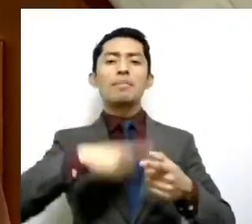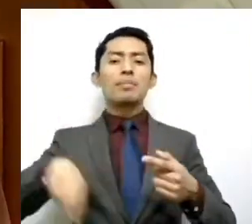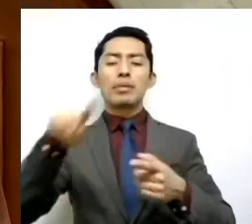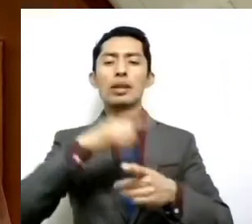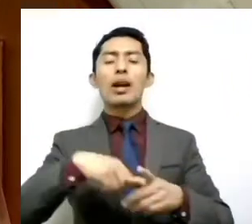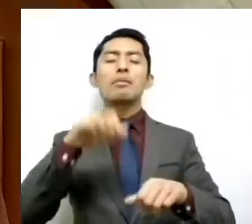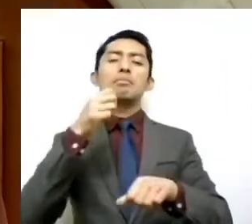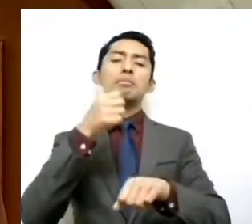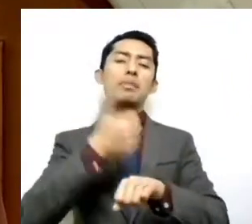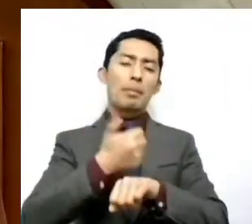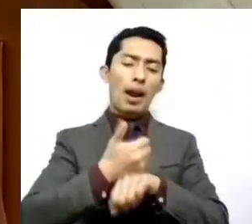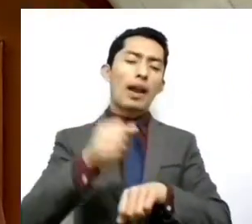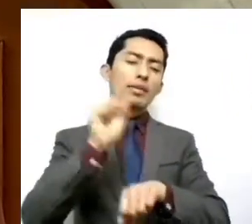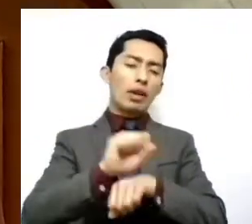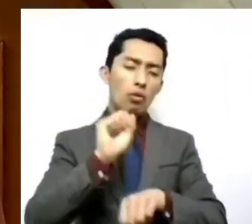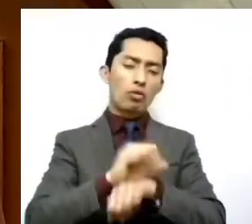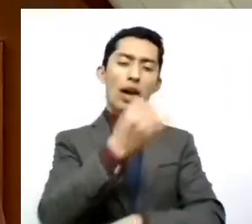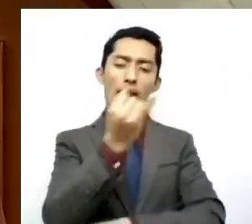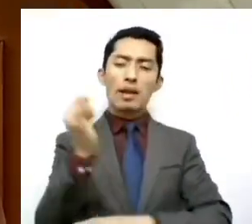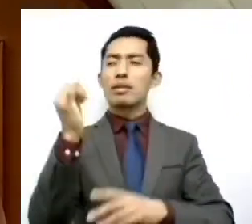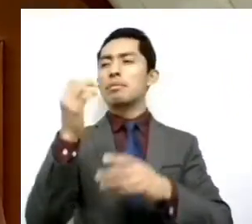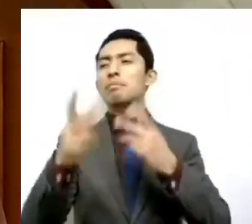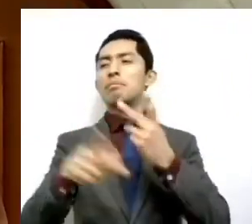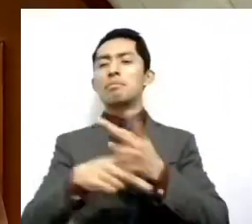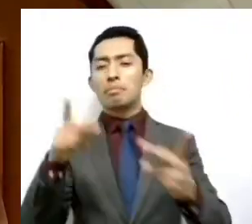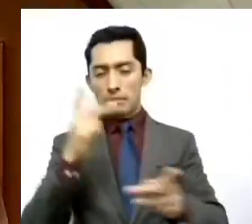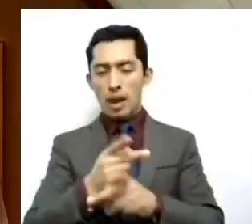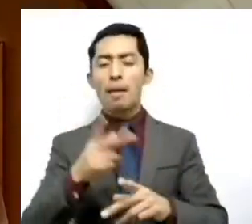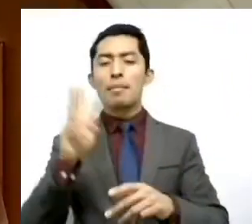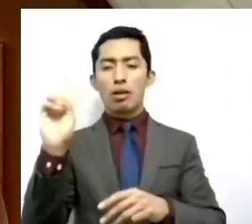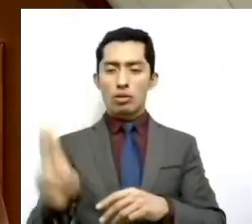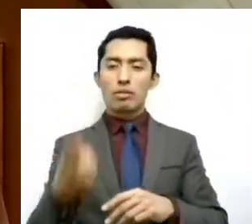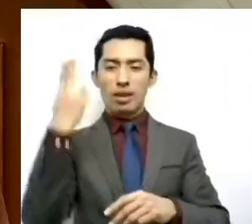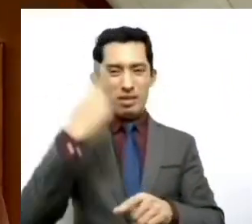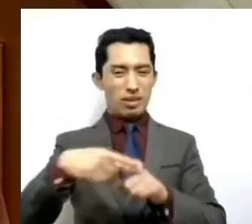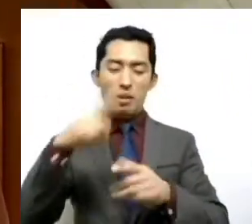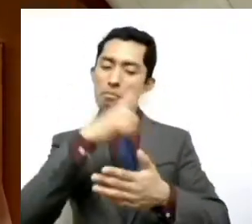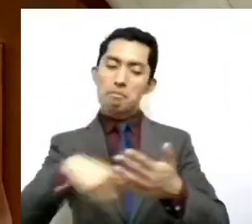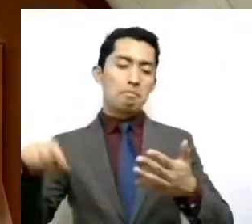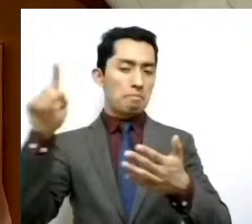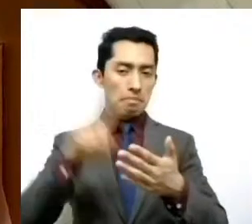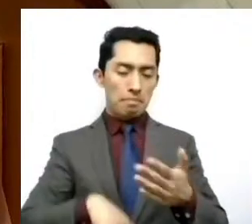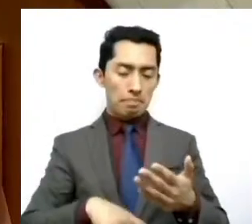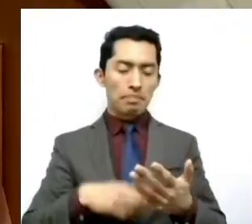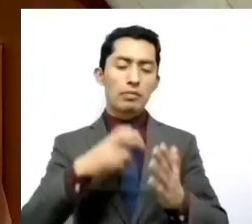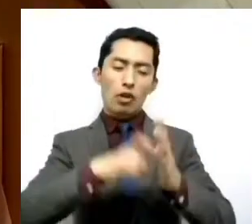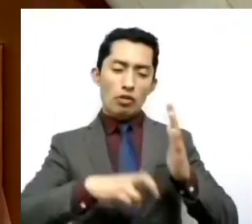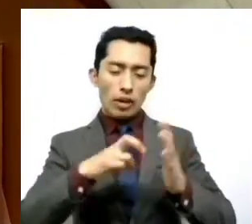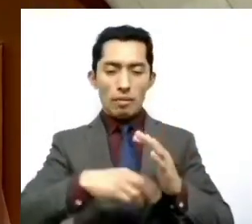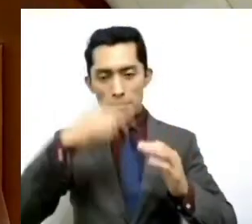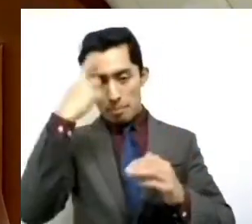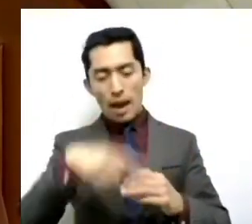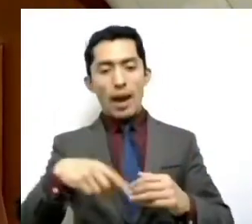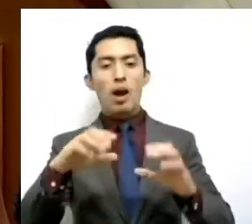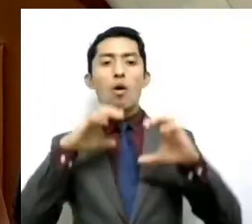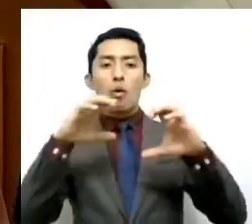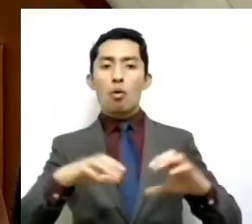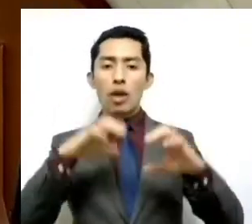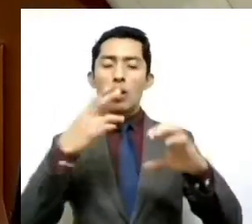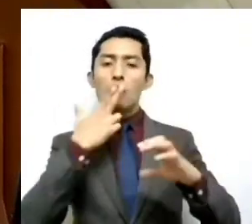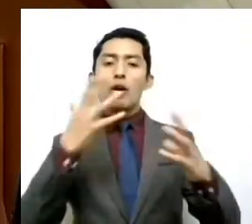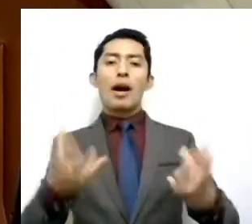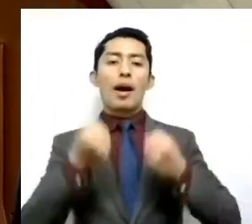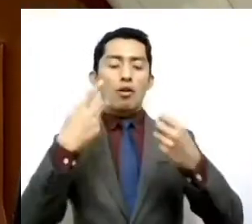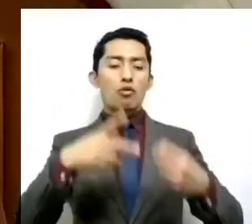básico, medio superior y superior, con el objeto de salvaguardar la salud de las niñas,